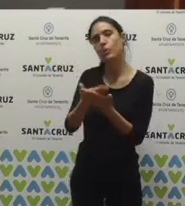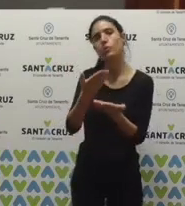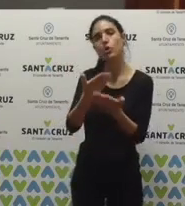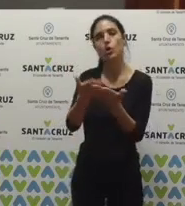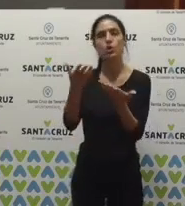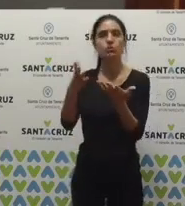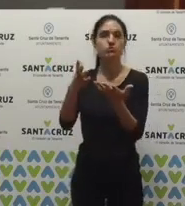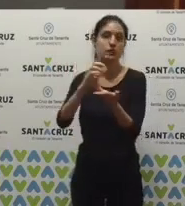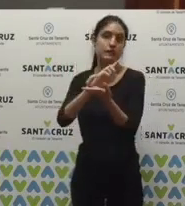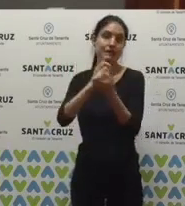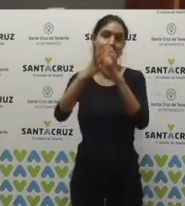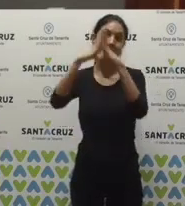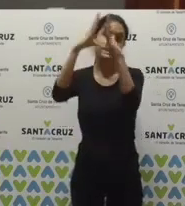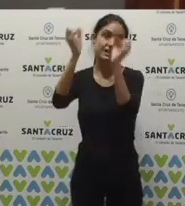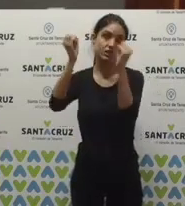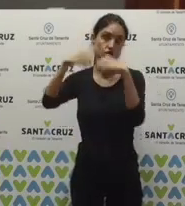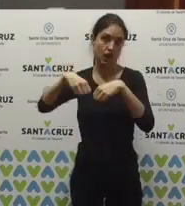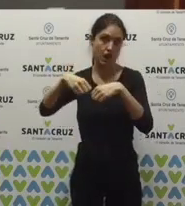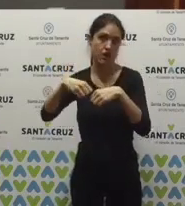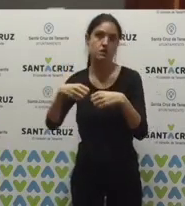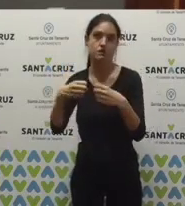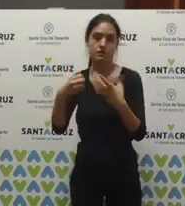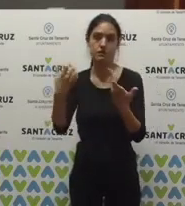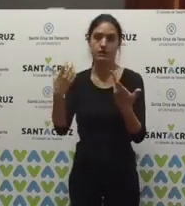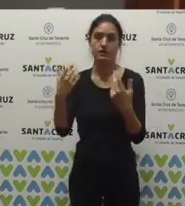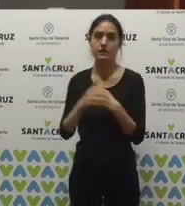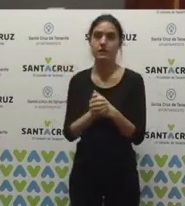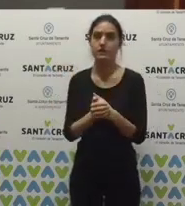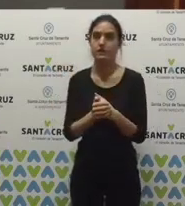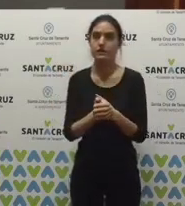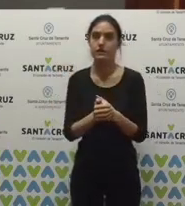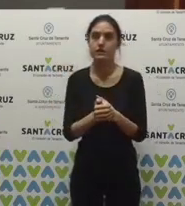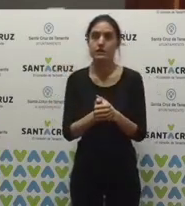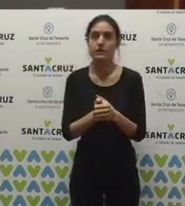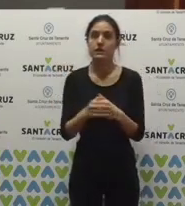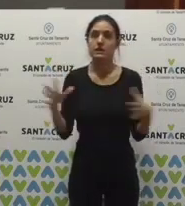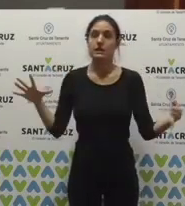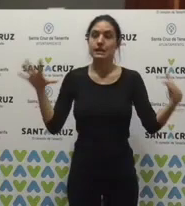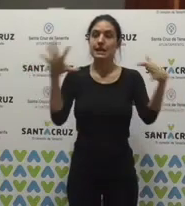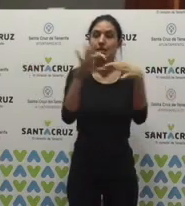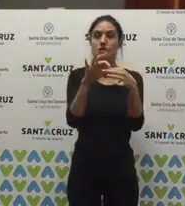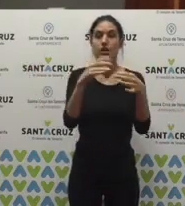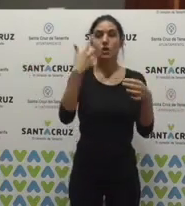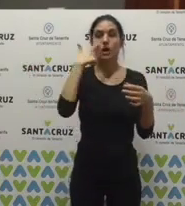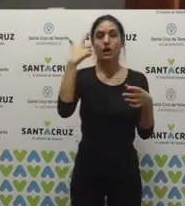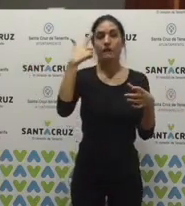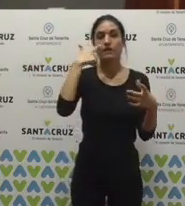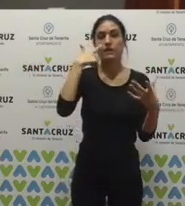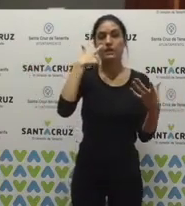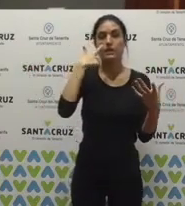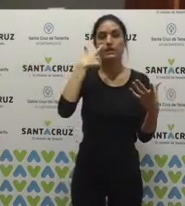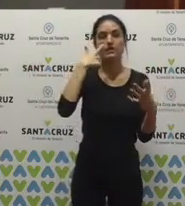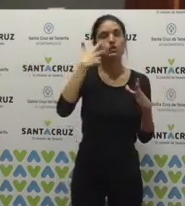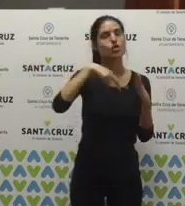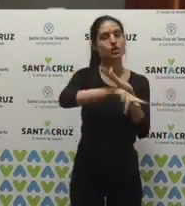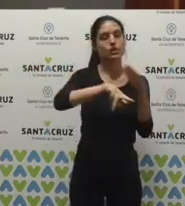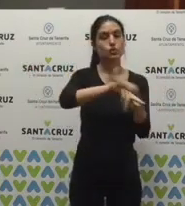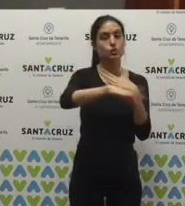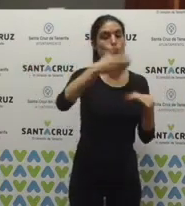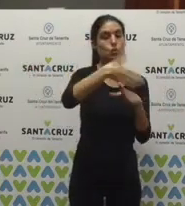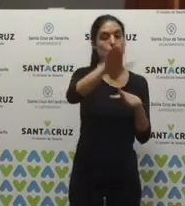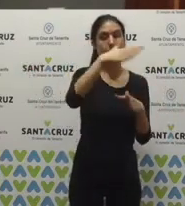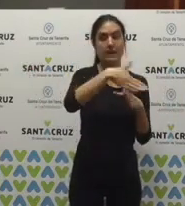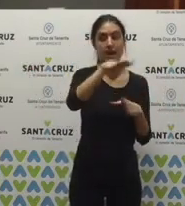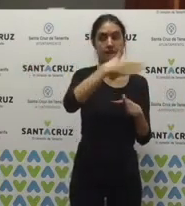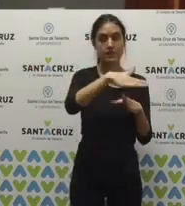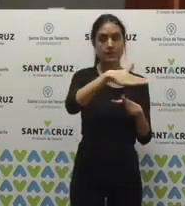sentido de adherir adherirnos a los acuerdos de la fe caen en la fe con respecto a la disponibilidad de los usos del superávit y el remanente ahí están